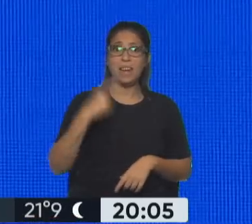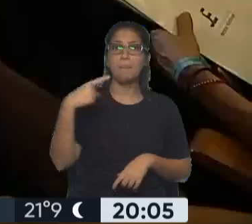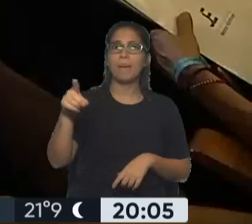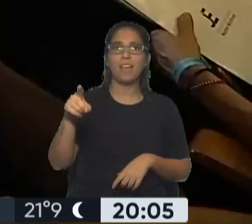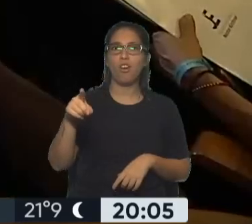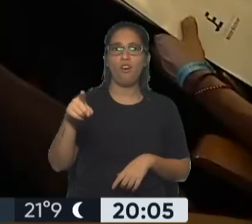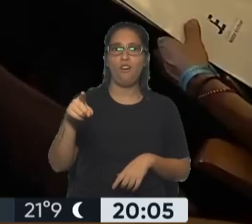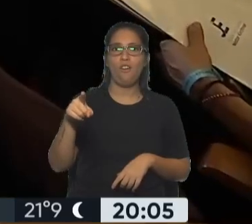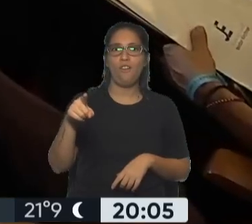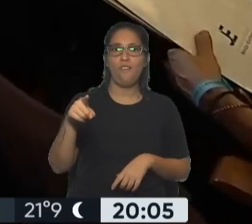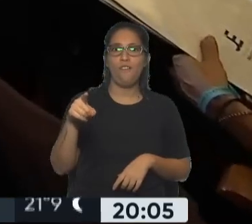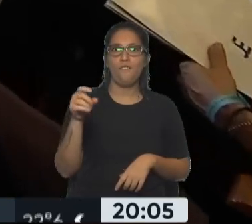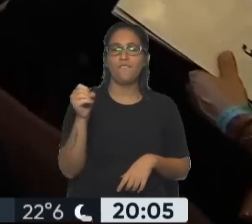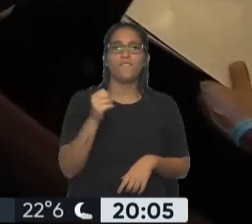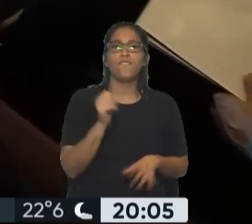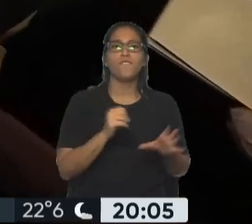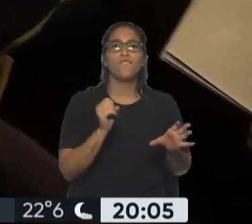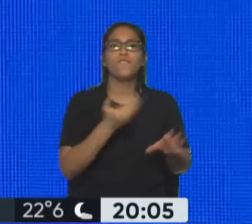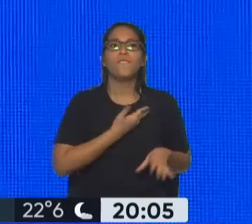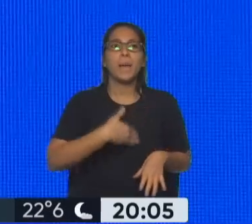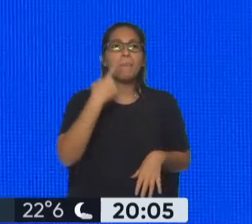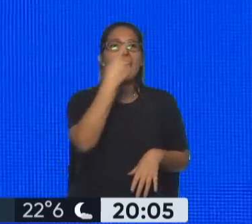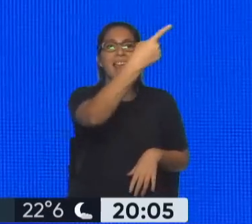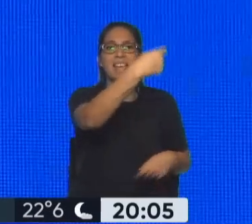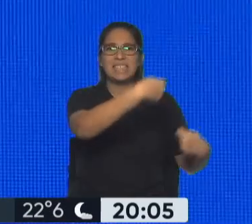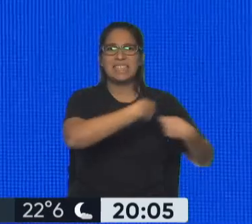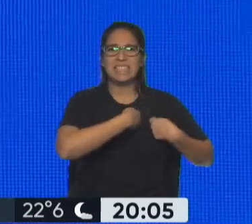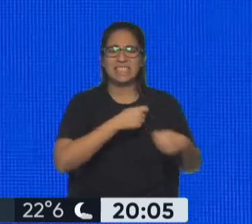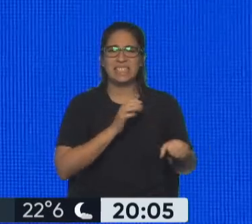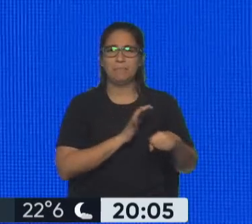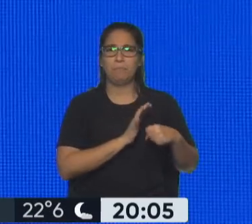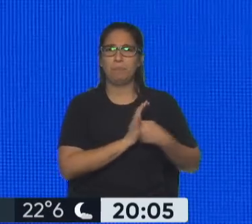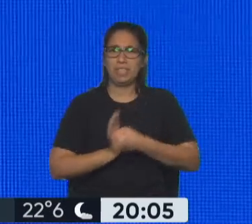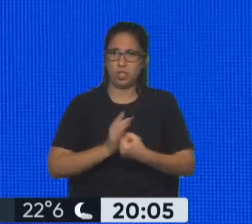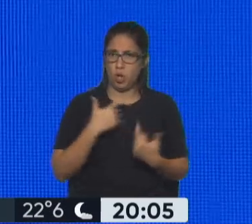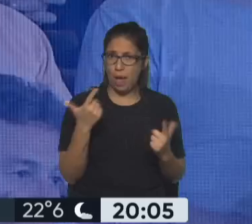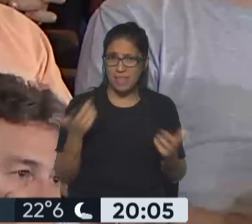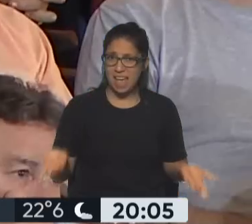fondo. No estaba el Fondo Monetario Internacional, teníamos